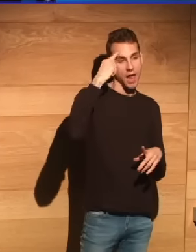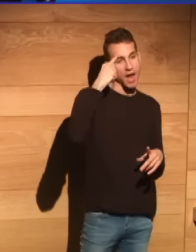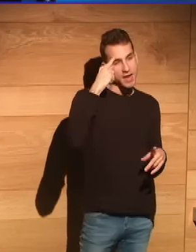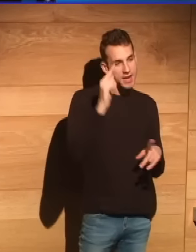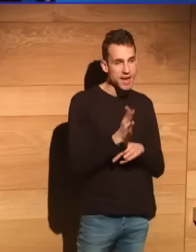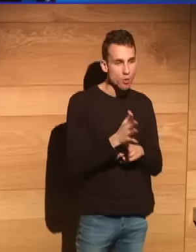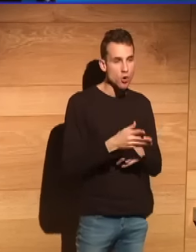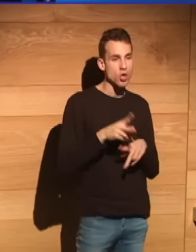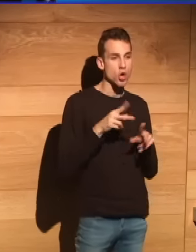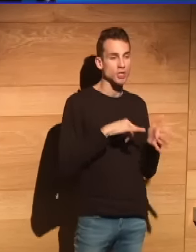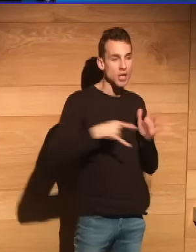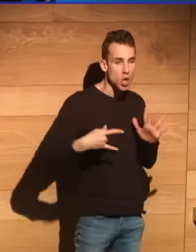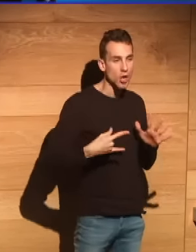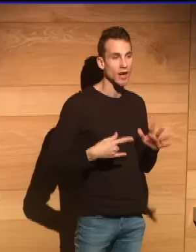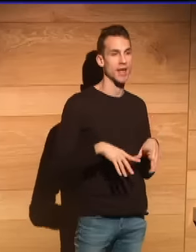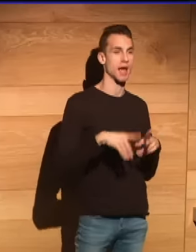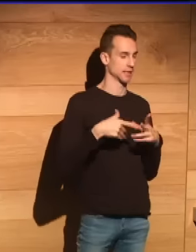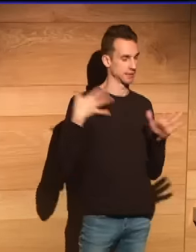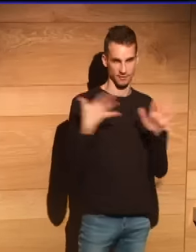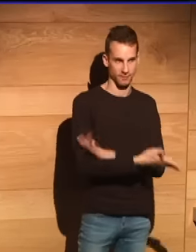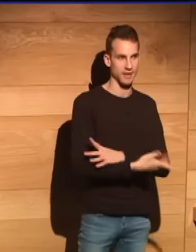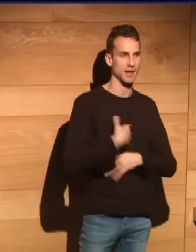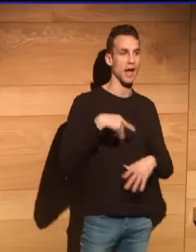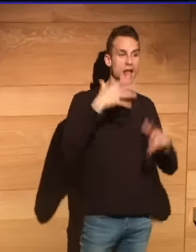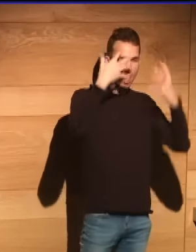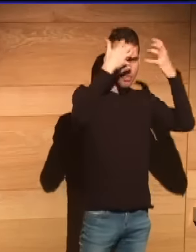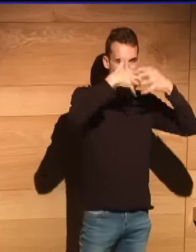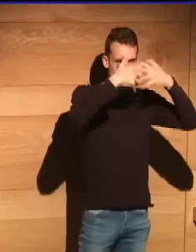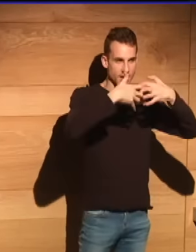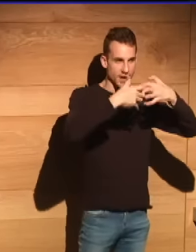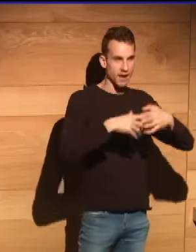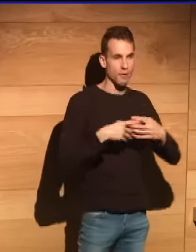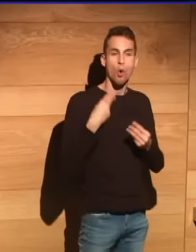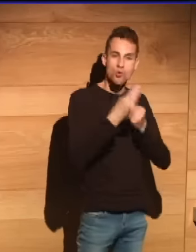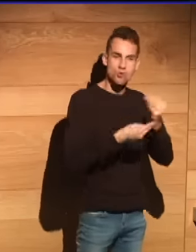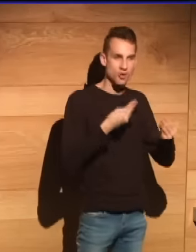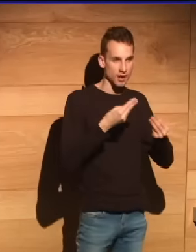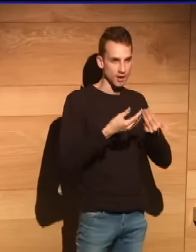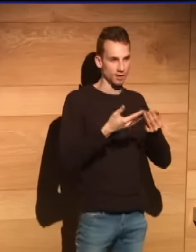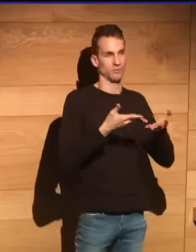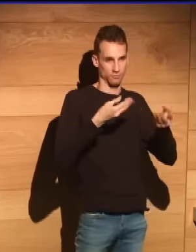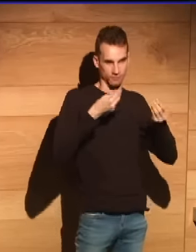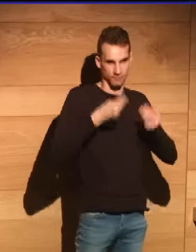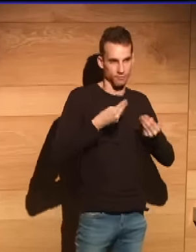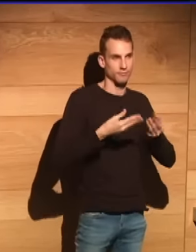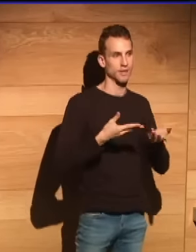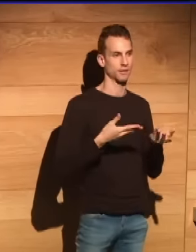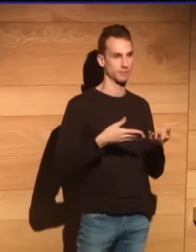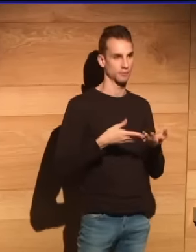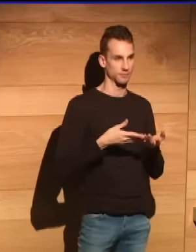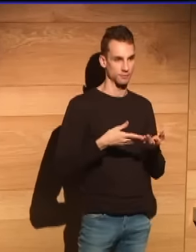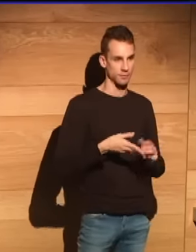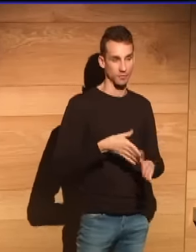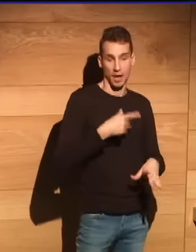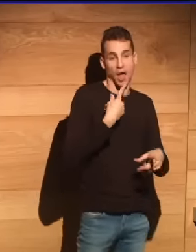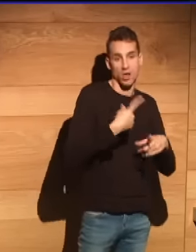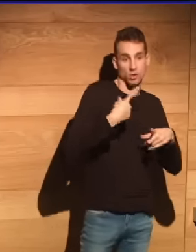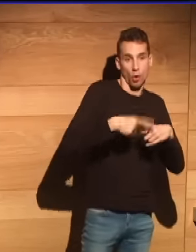suponen ser intrusivos con el cerebro, utilizar pues, el cerebro como periféricos, que hay cosas que van a ir muy bien con personas